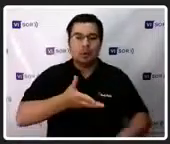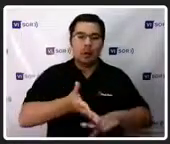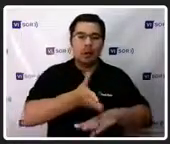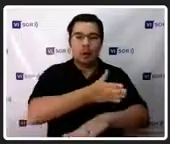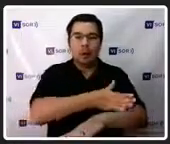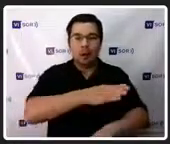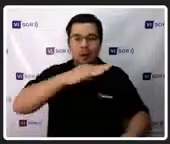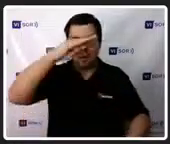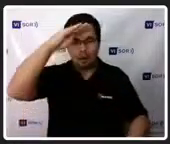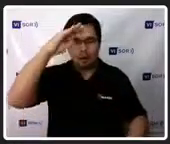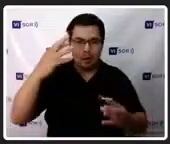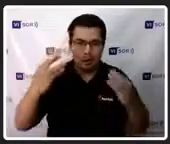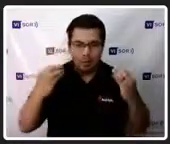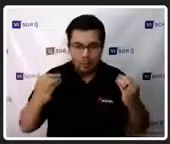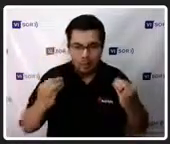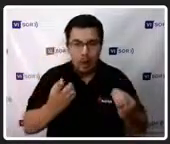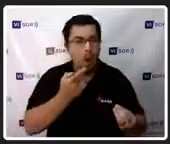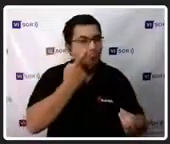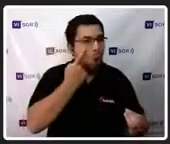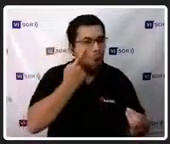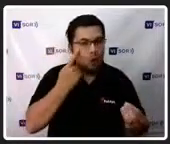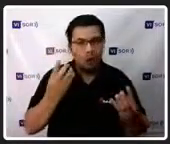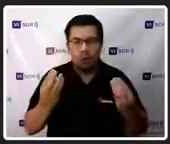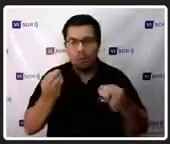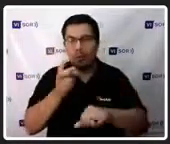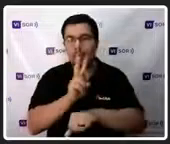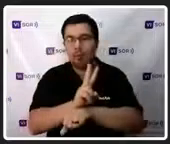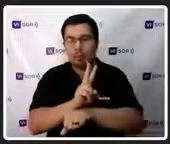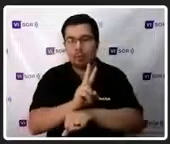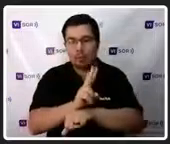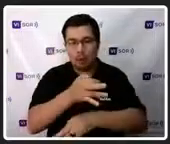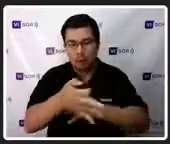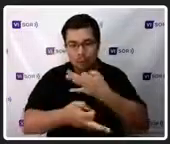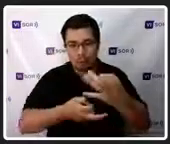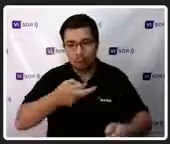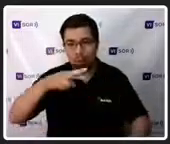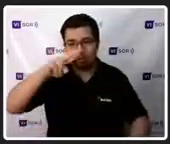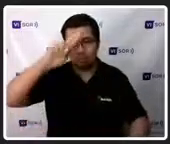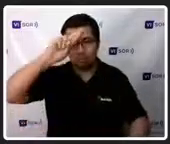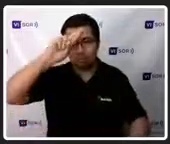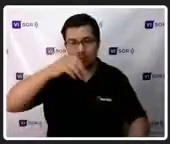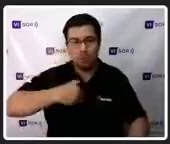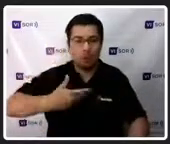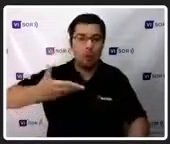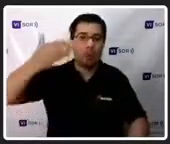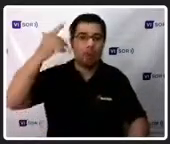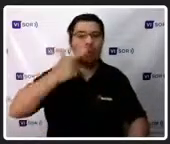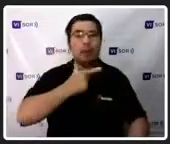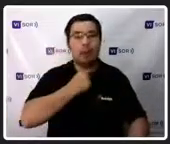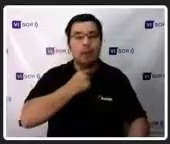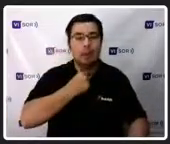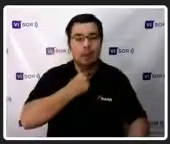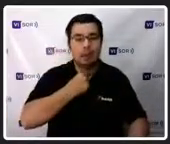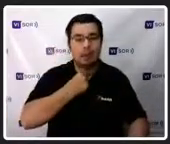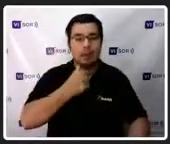profes y antes, aunque suene medio raro y todo, yo estaba, quería entrar a estudiar turismo y todo, pero no la tenía tan clara, quiero ser súper honesto